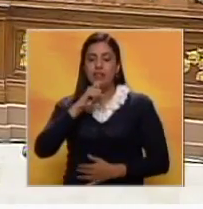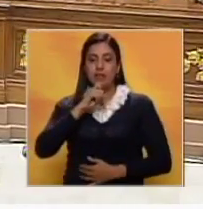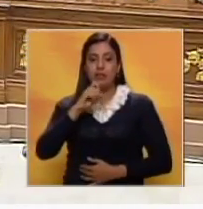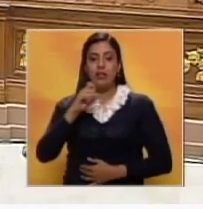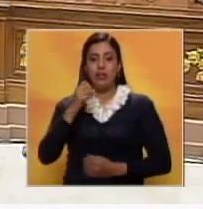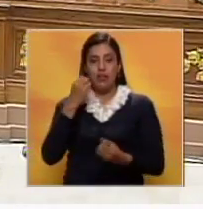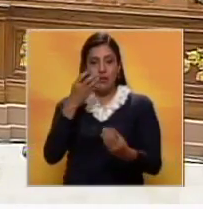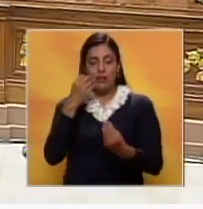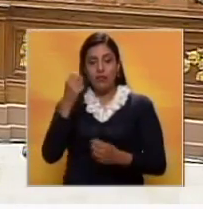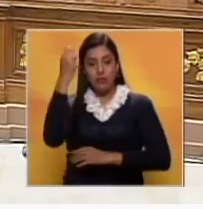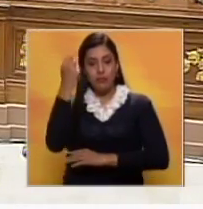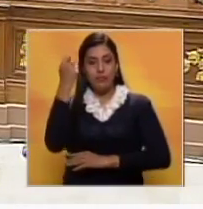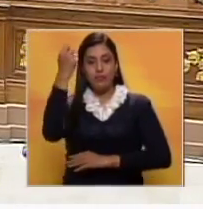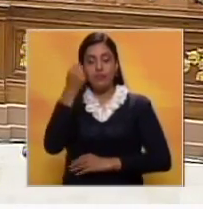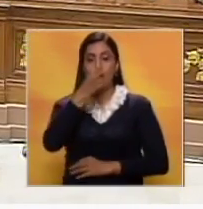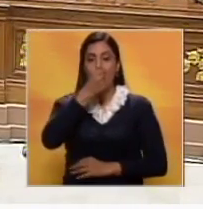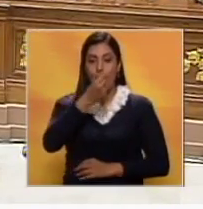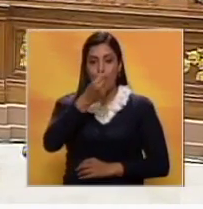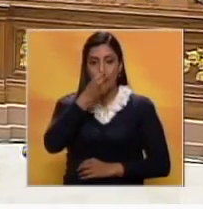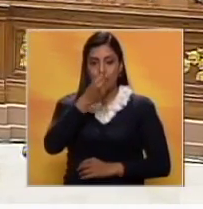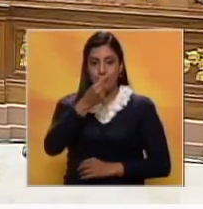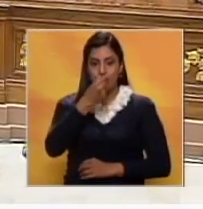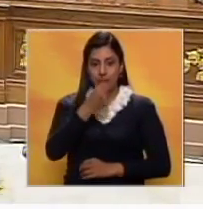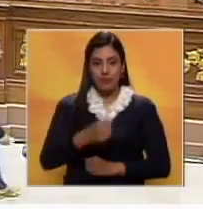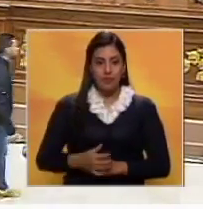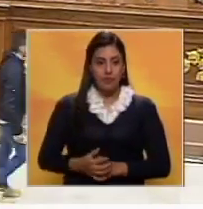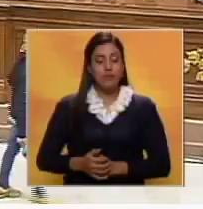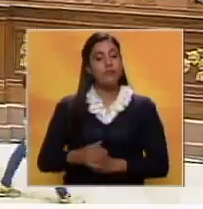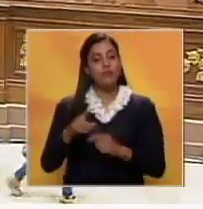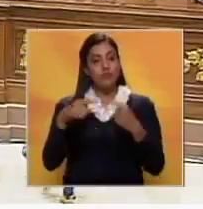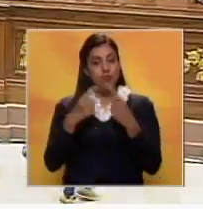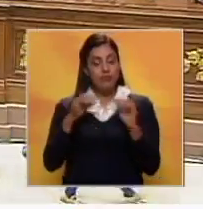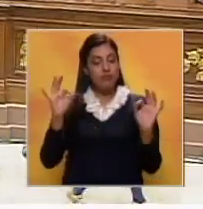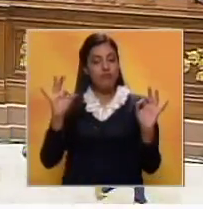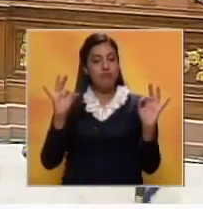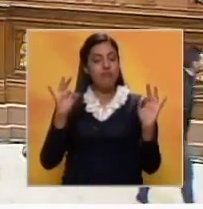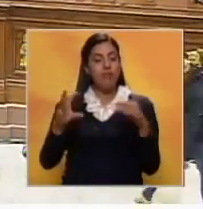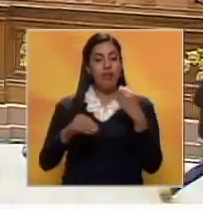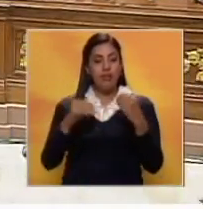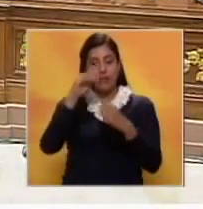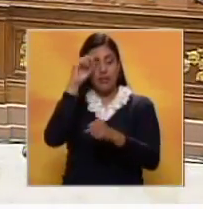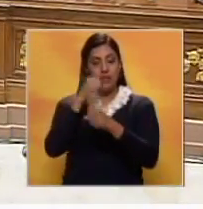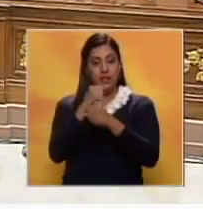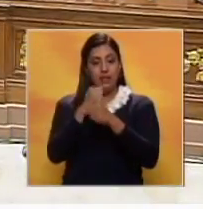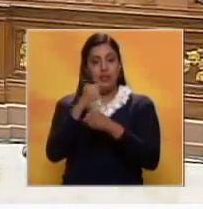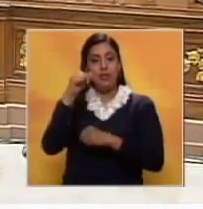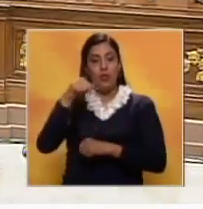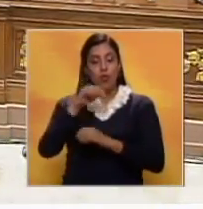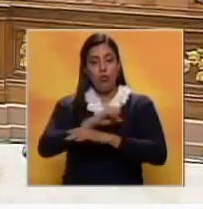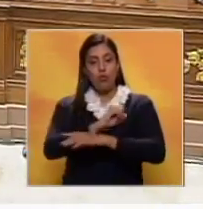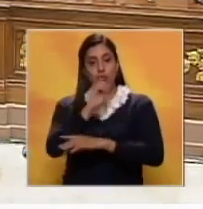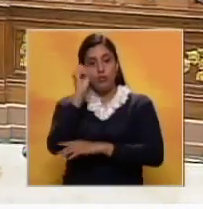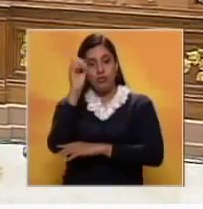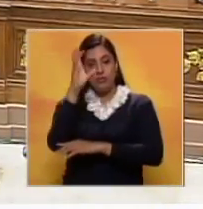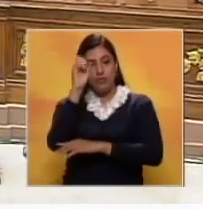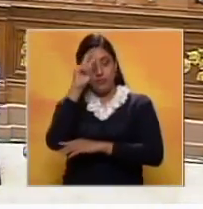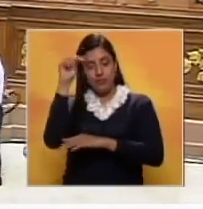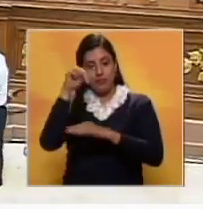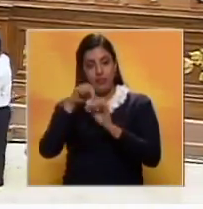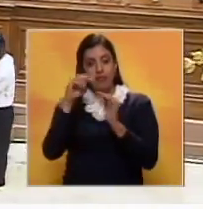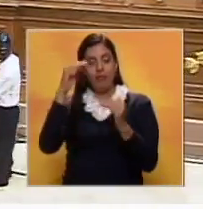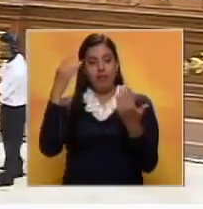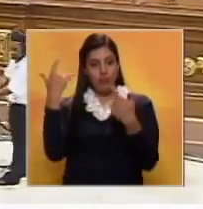declaración que ofrece el diputado Tomás Guanipa en una sesión especial que se está celebrando en el hemiciclo protocolar